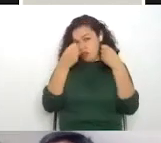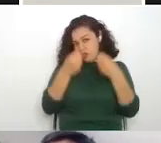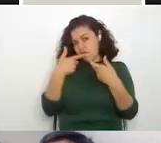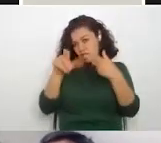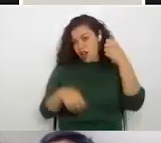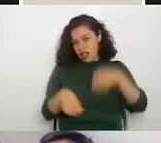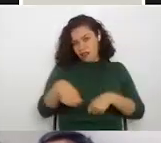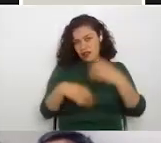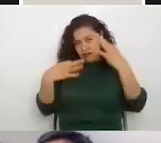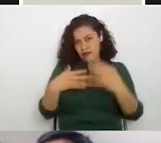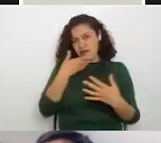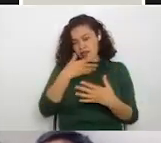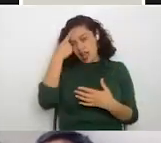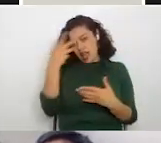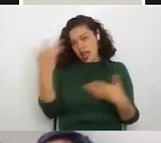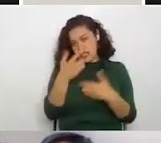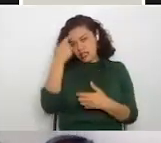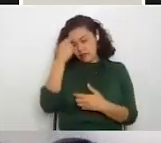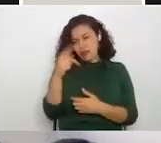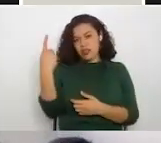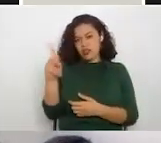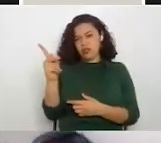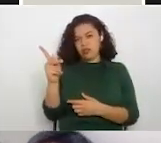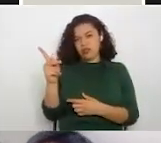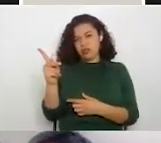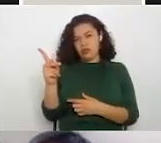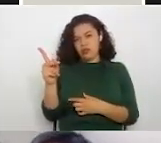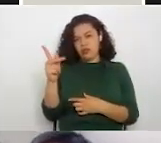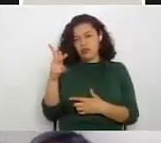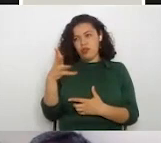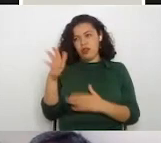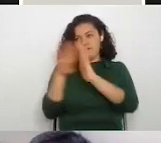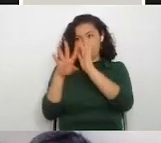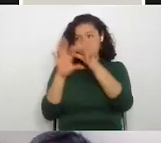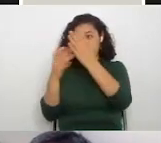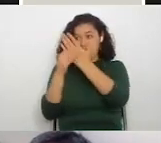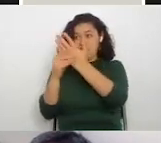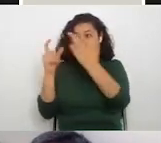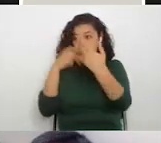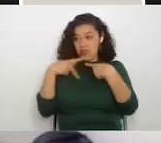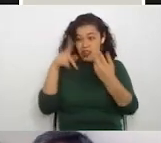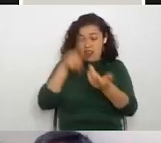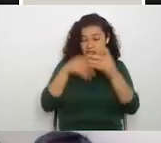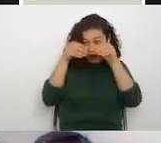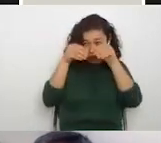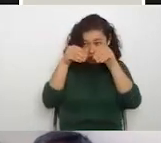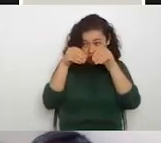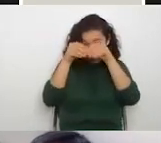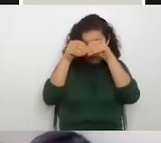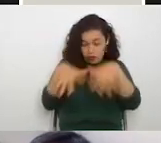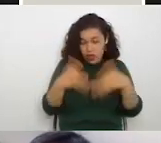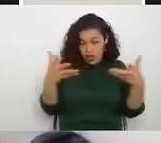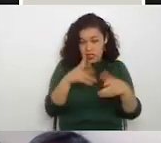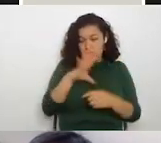actividad de acuerdo a lo que está establecido en el procedimiento? Entonces, sí es bien importante. Si no les queremos